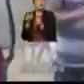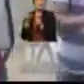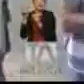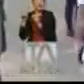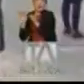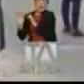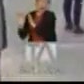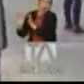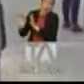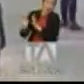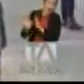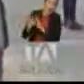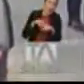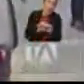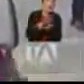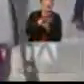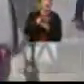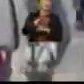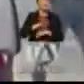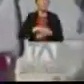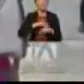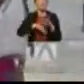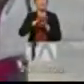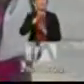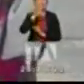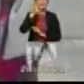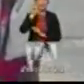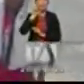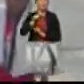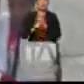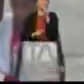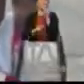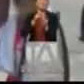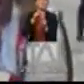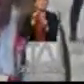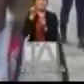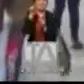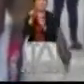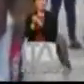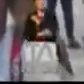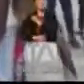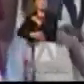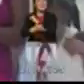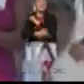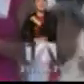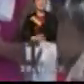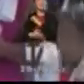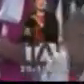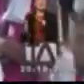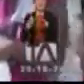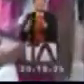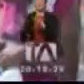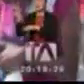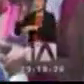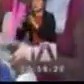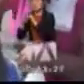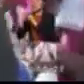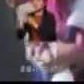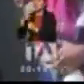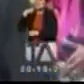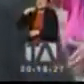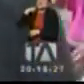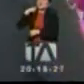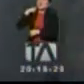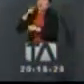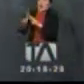ciudadanos venezolanos. Entre los más de 25.000 ciudadanos de ese país que tratan de huir de la crisis y